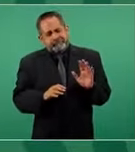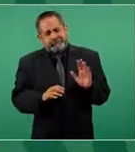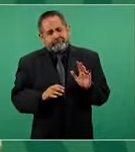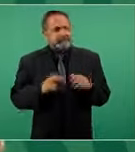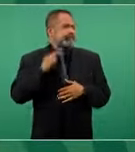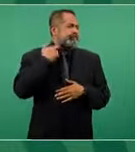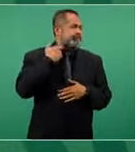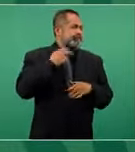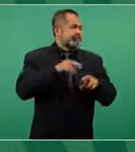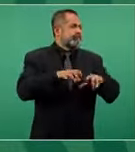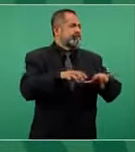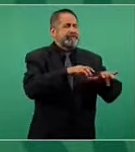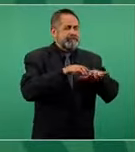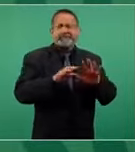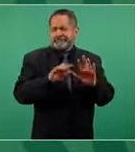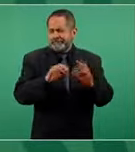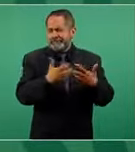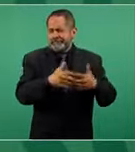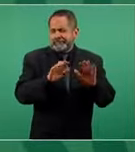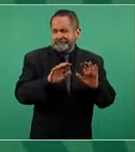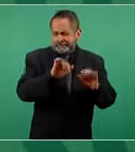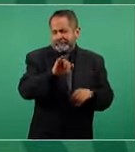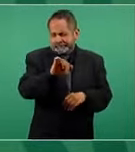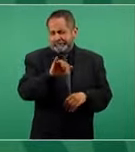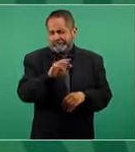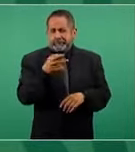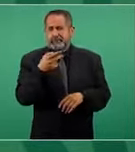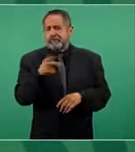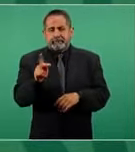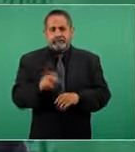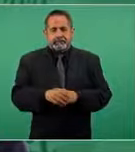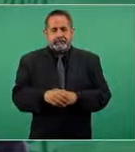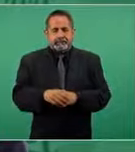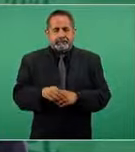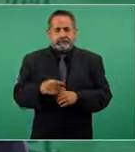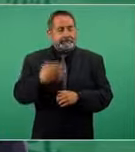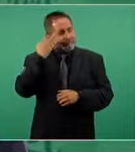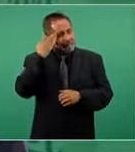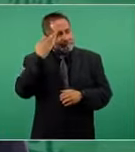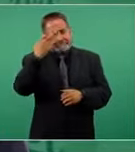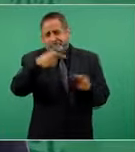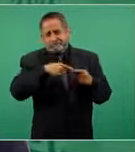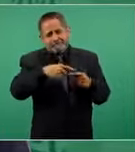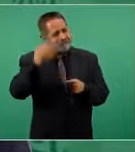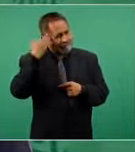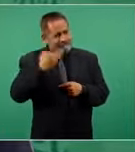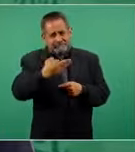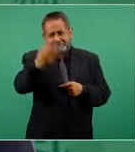robótica. Sí, puede ser, pero va a llevar tiempo.